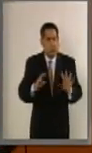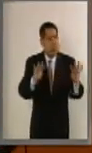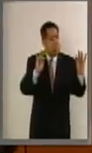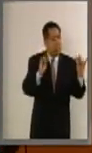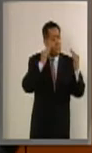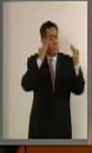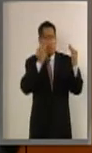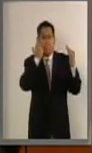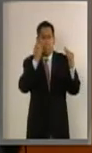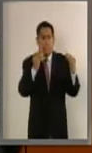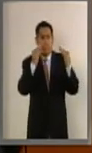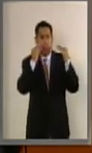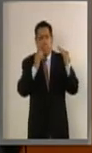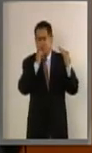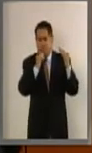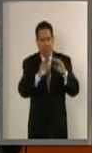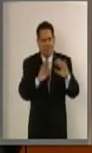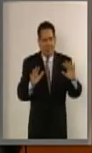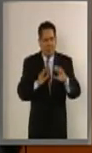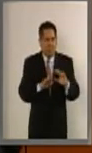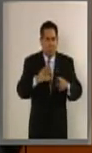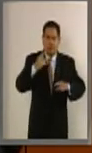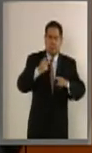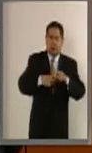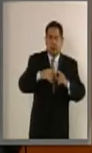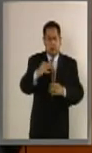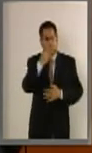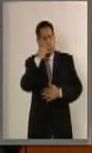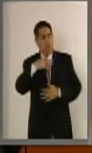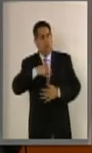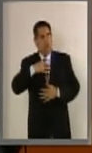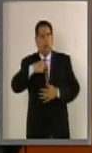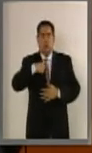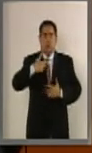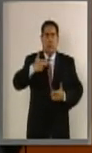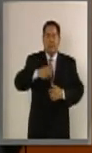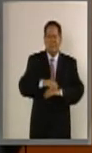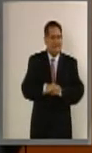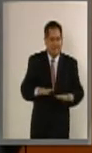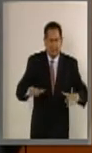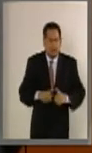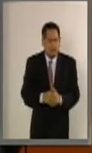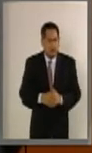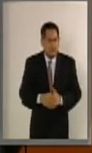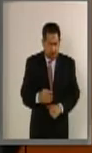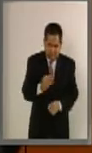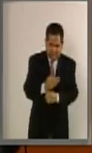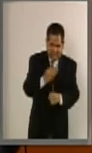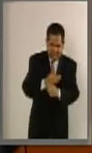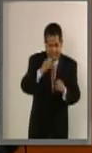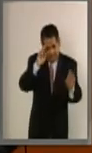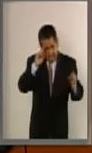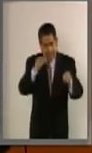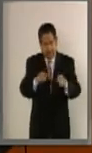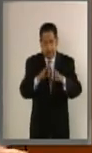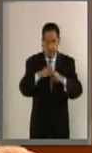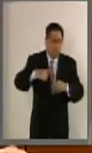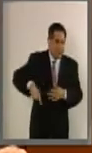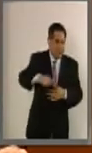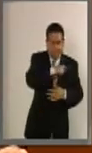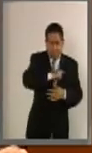protagonismos, sin personalismos. Es el momento de ponernos de